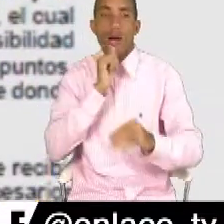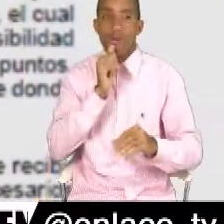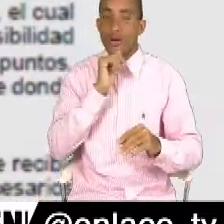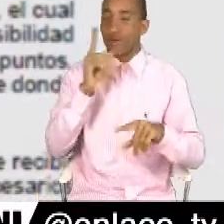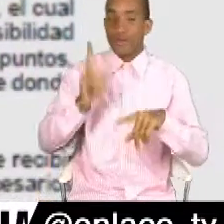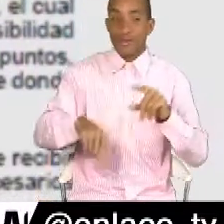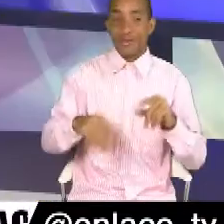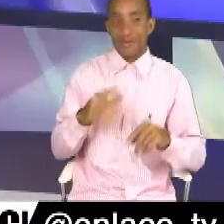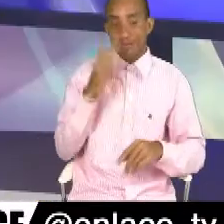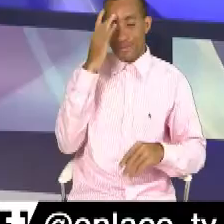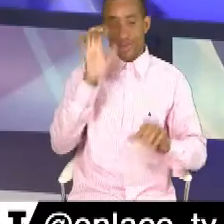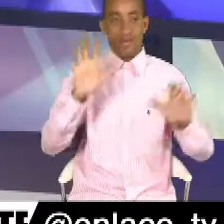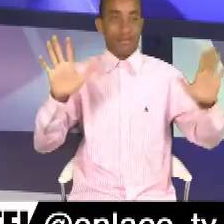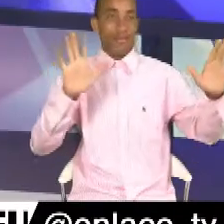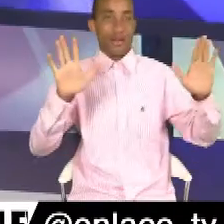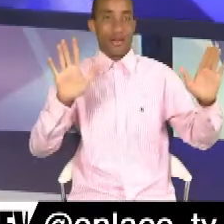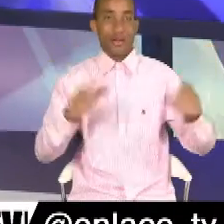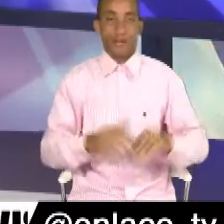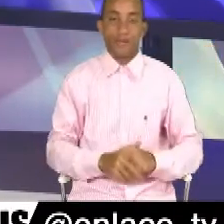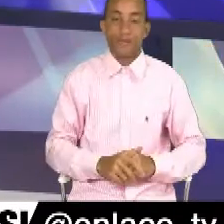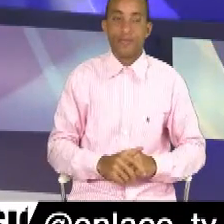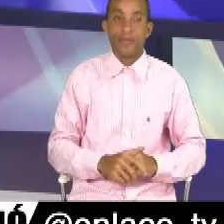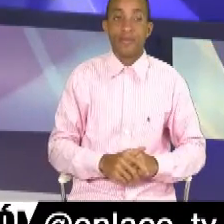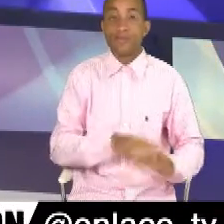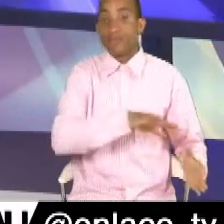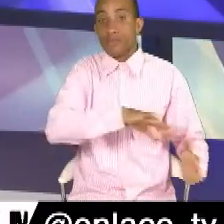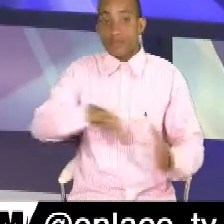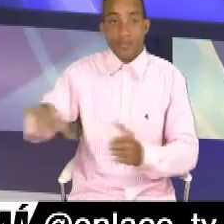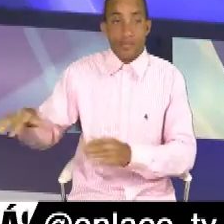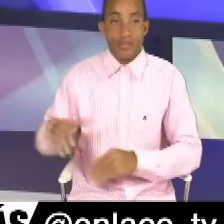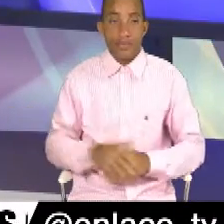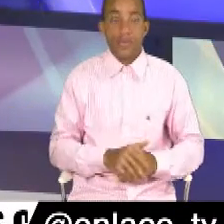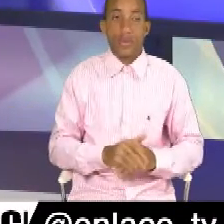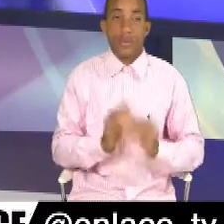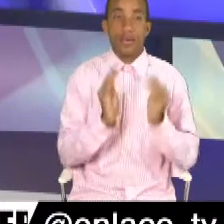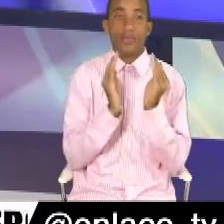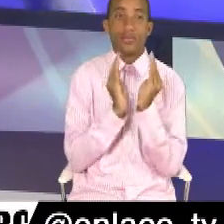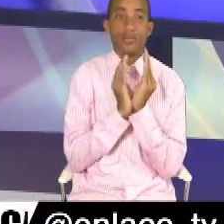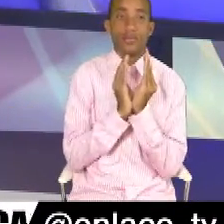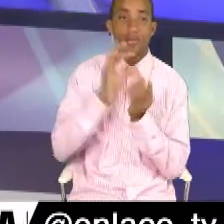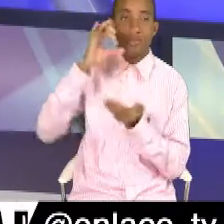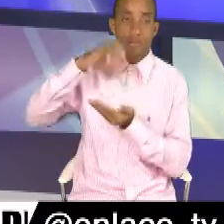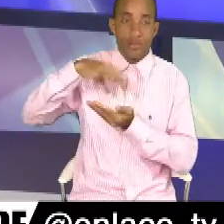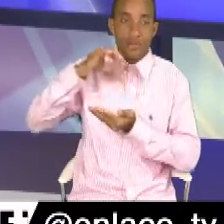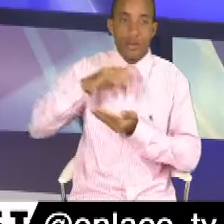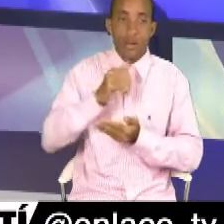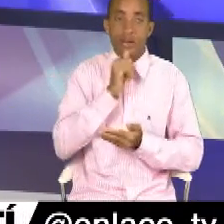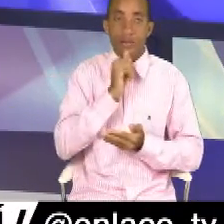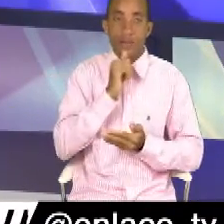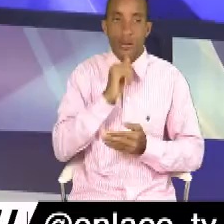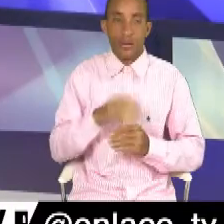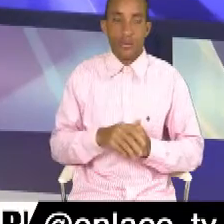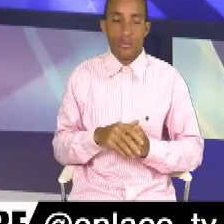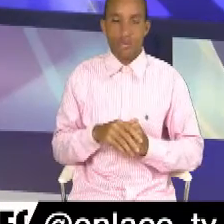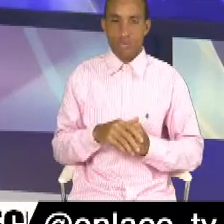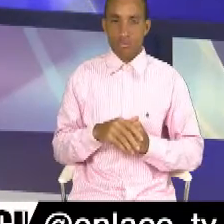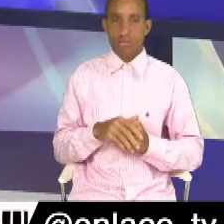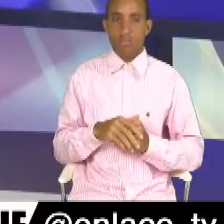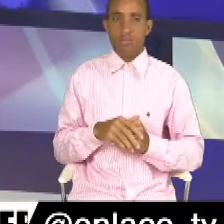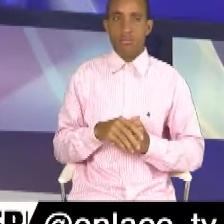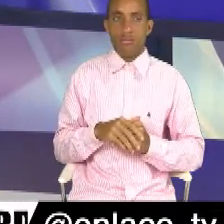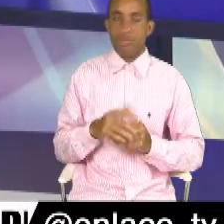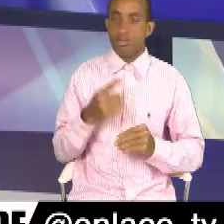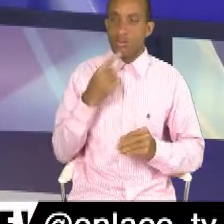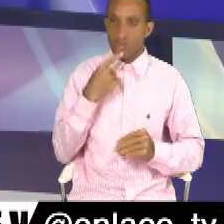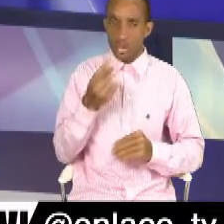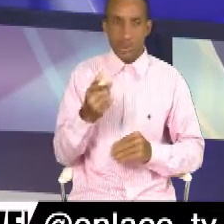corregimiento. Por su parte, el gerente de la empresa Aguas de Barranca Bermeja descarta tal contaminación en la Ciénaga San Silvestre.